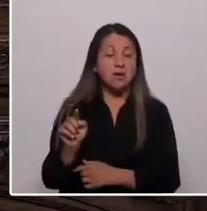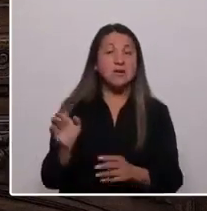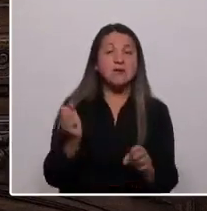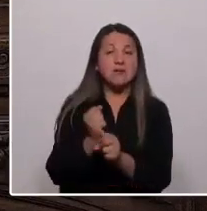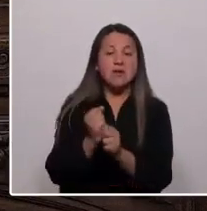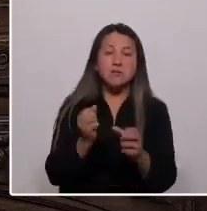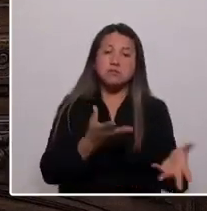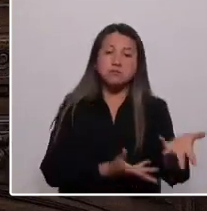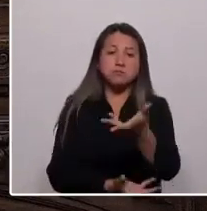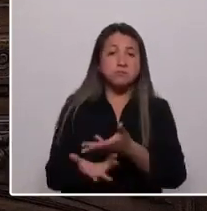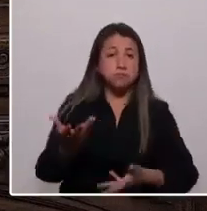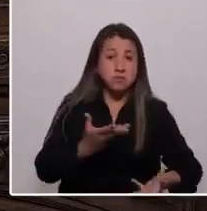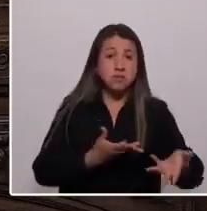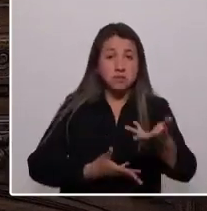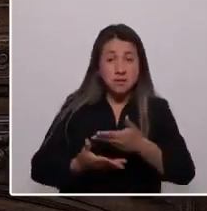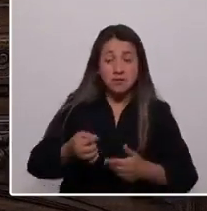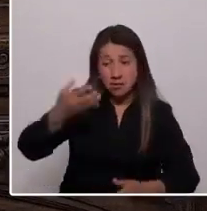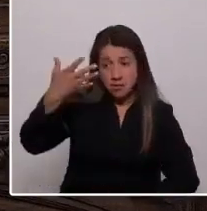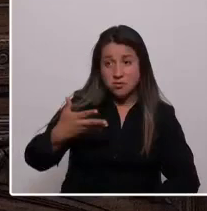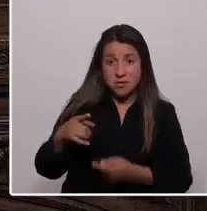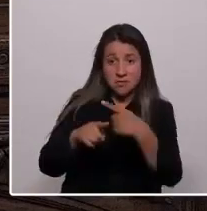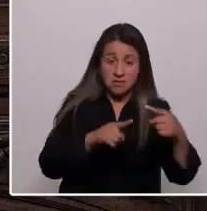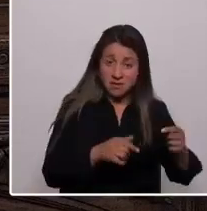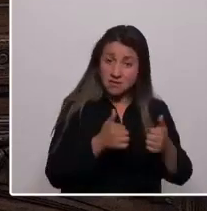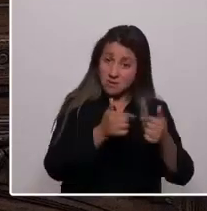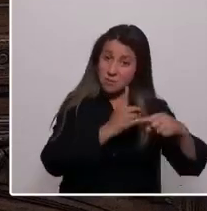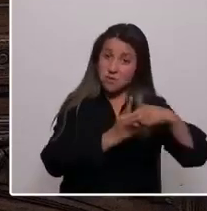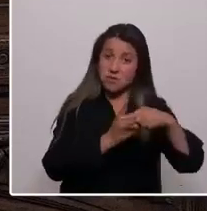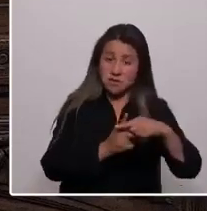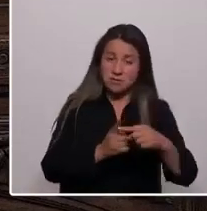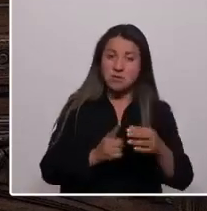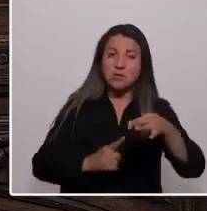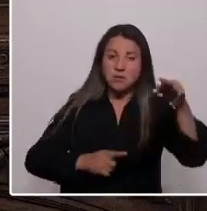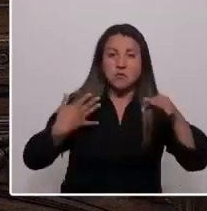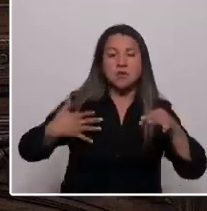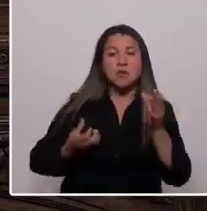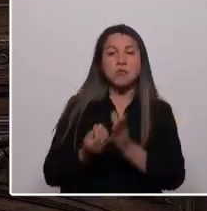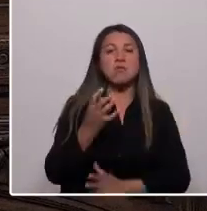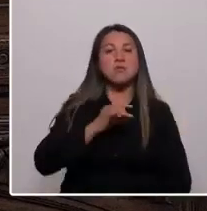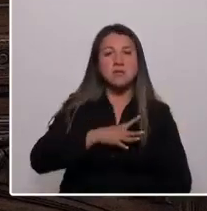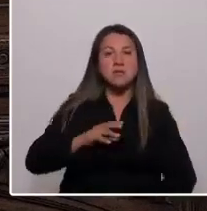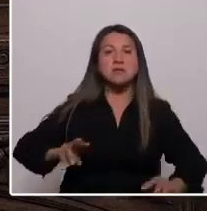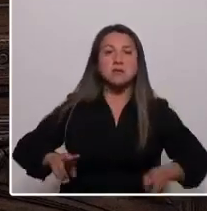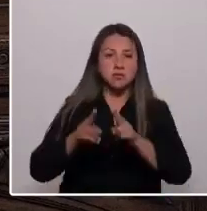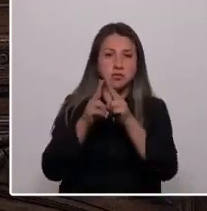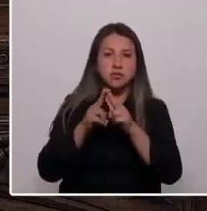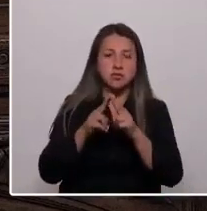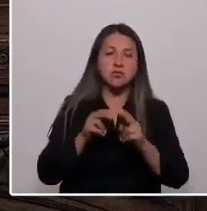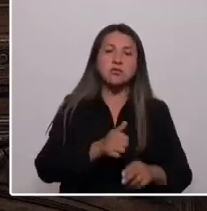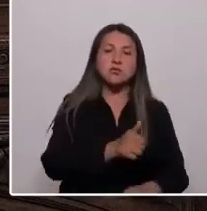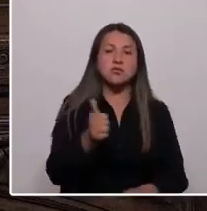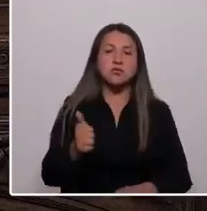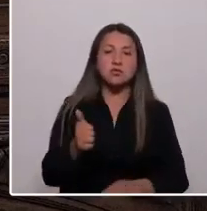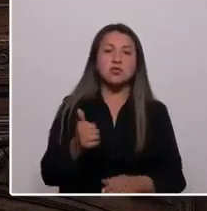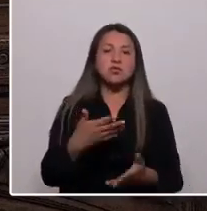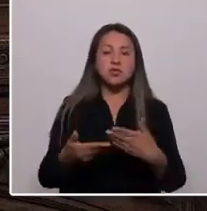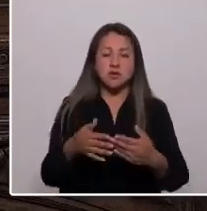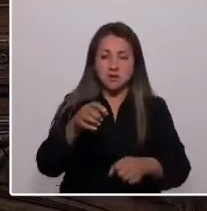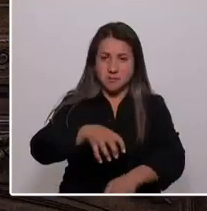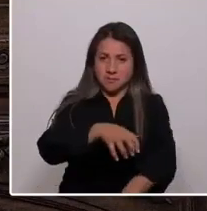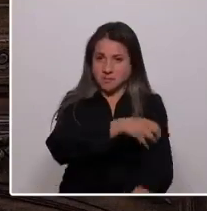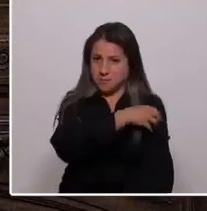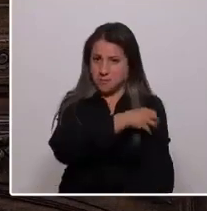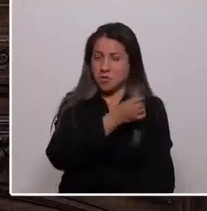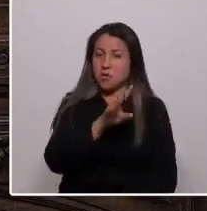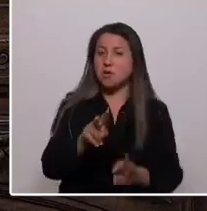interacciones y la valoración de la diferencia serán claves para este nuevo chile que se construye desde todos los territorios la única solución es